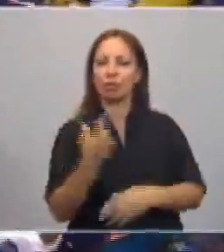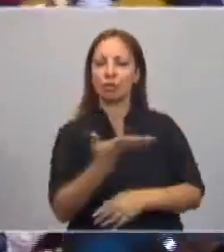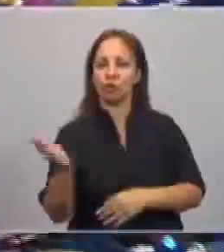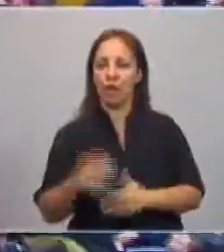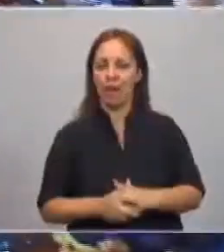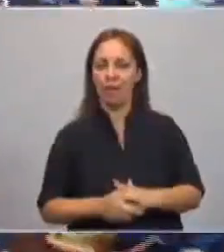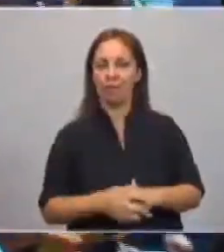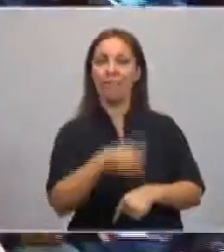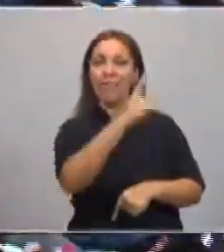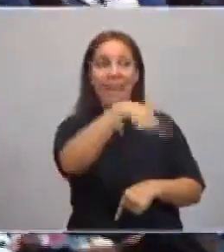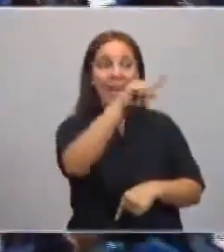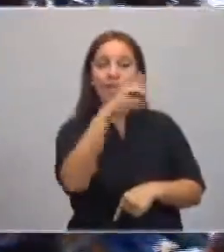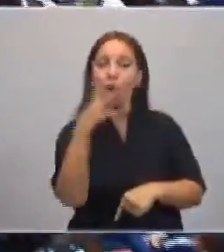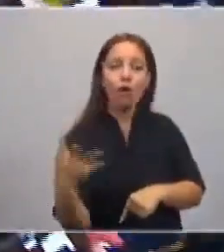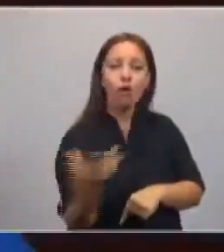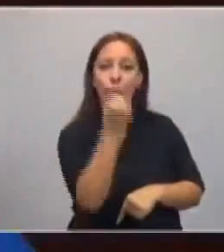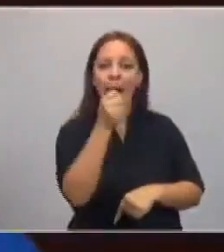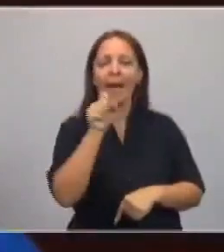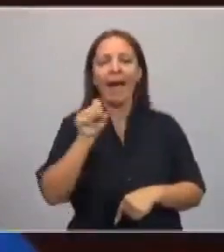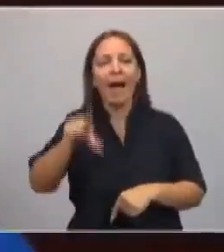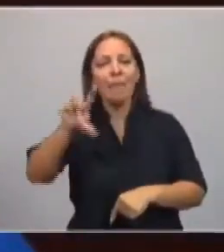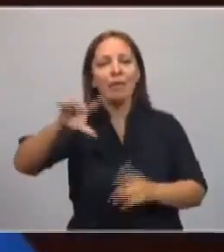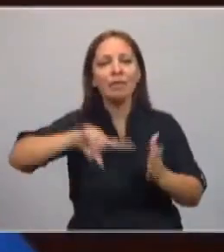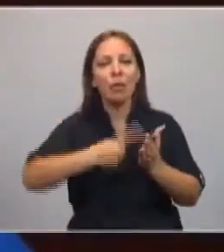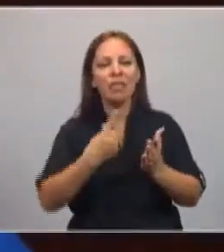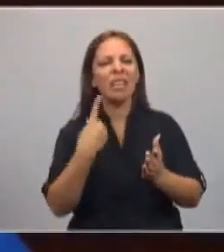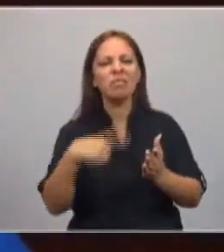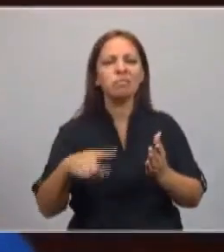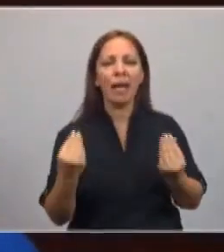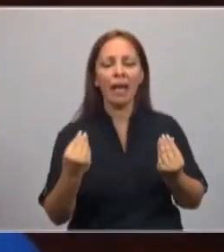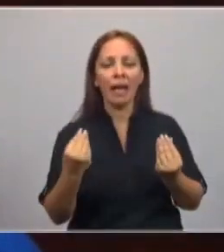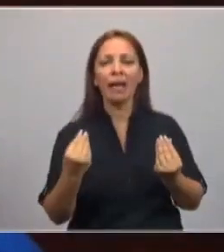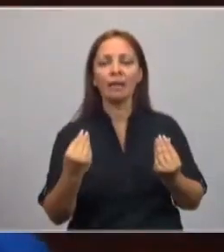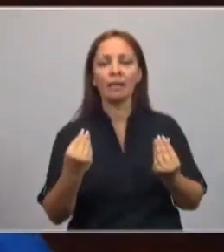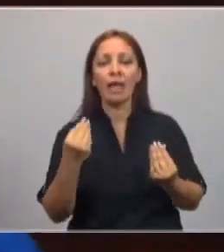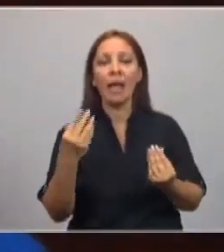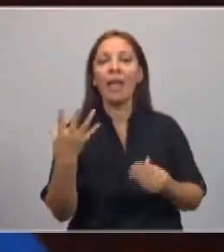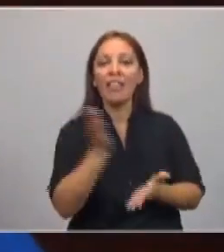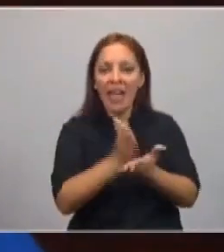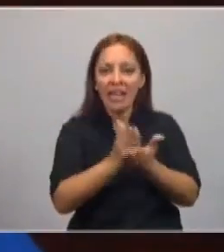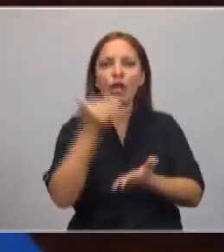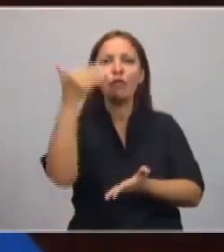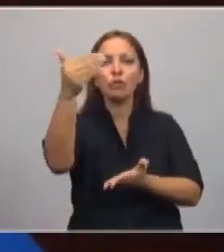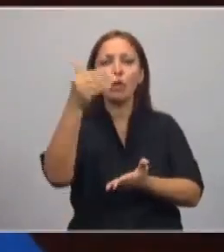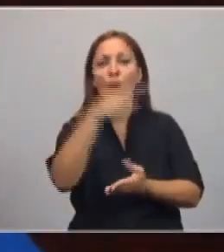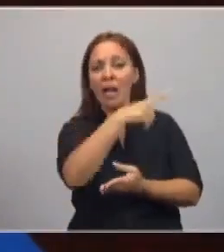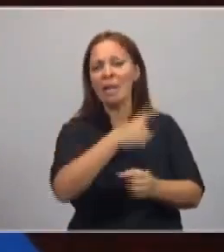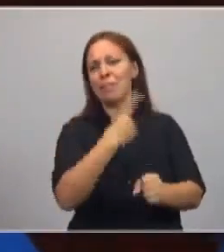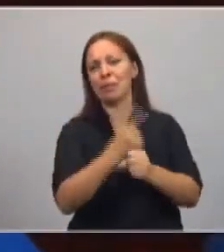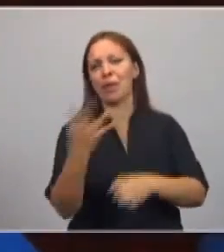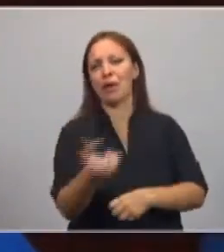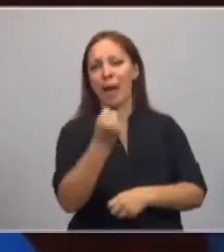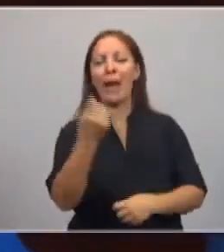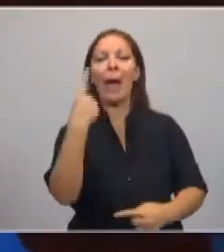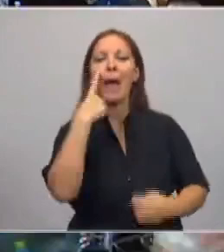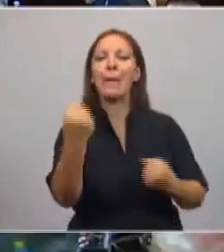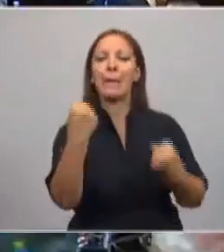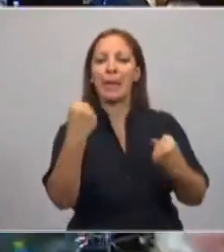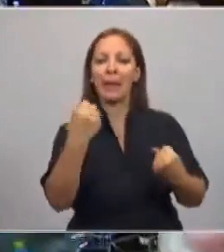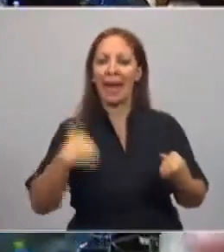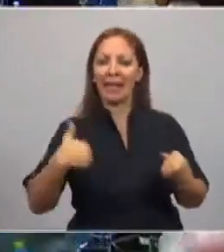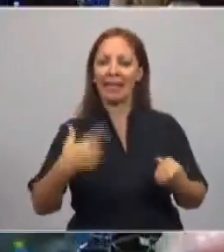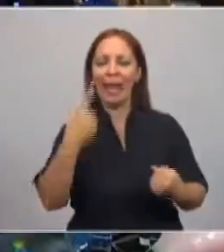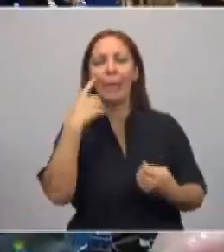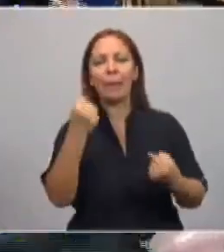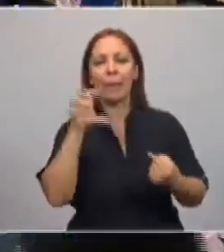pueden robarle a la provincia de Buenos Aires es su derecho al futuro. ¡Viva la Argentina! ¡Viva la provincia